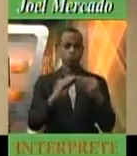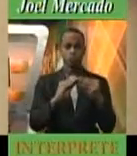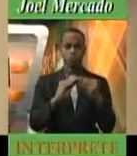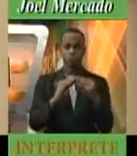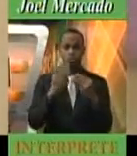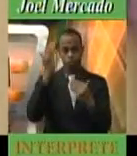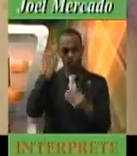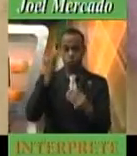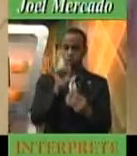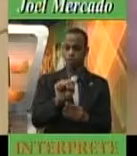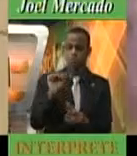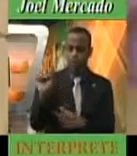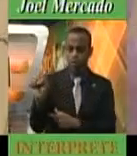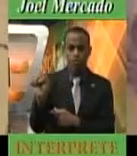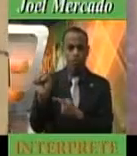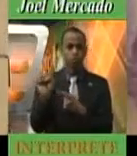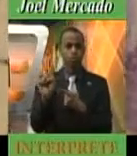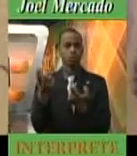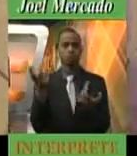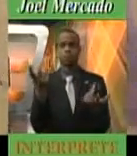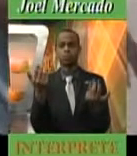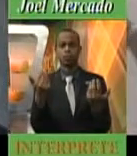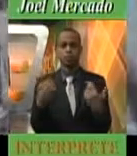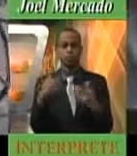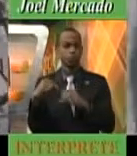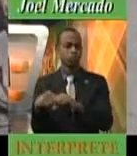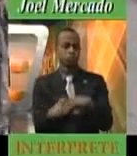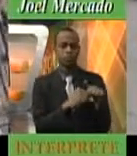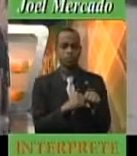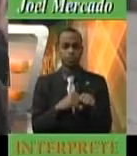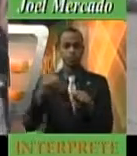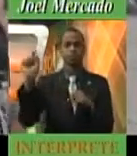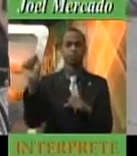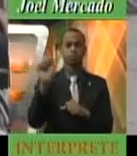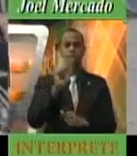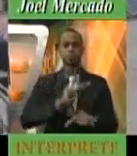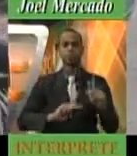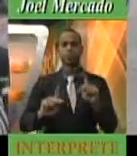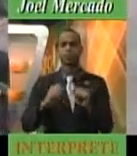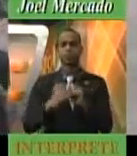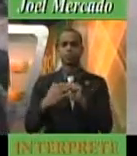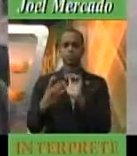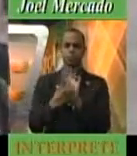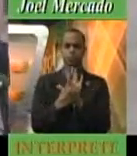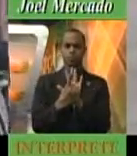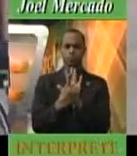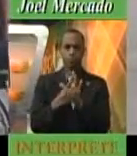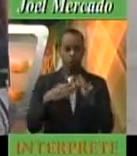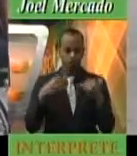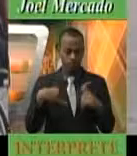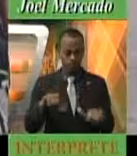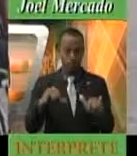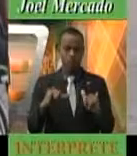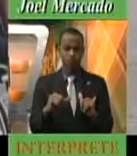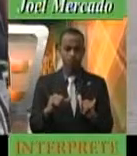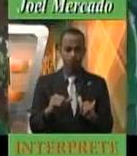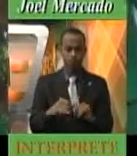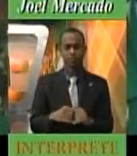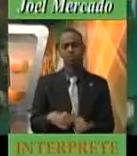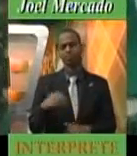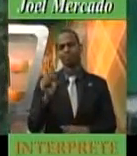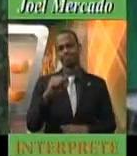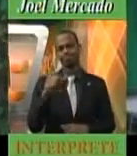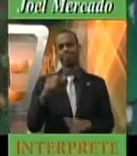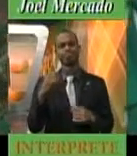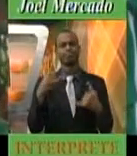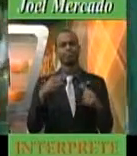que ya el Seguro Nacional de Salud, el SENASA, protege a todas las personas con discapacidad? Todavía hay gente que no